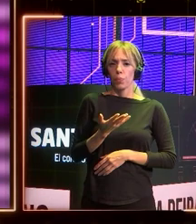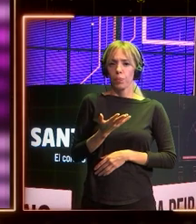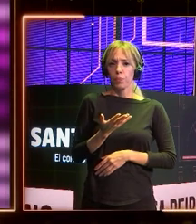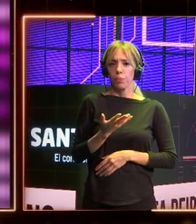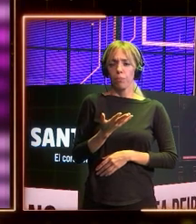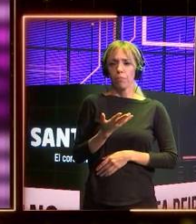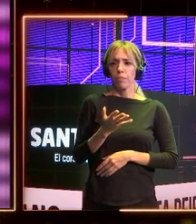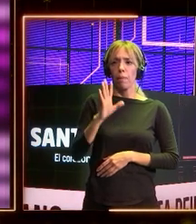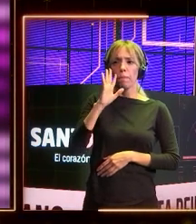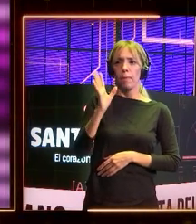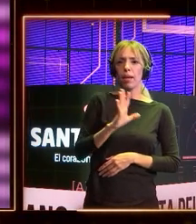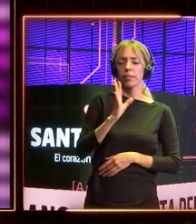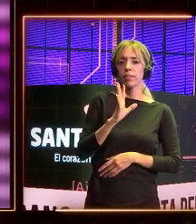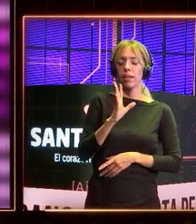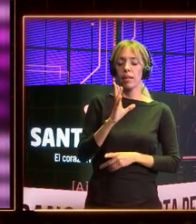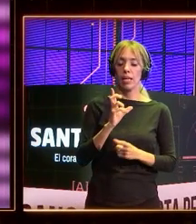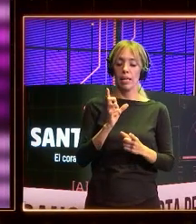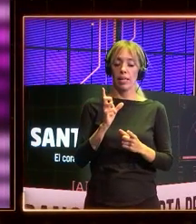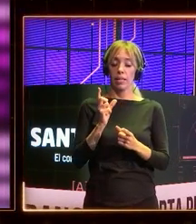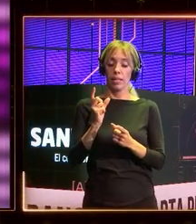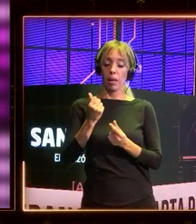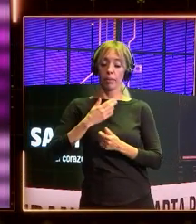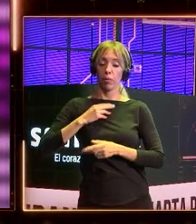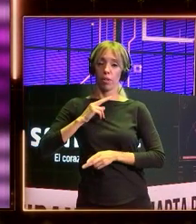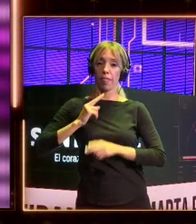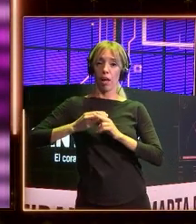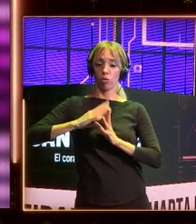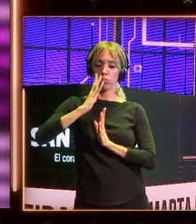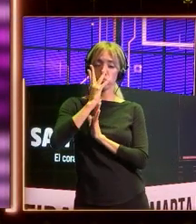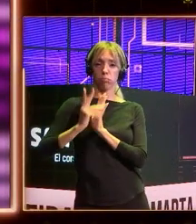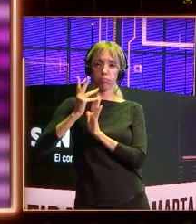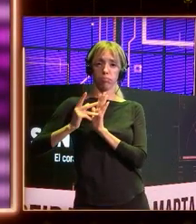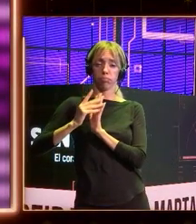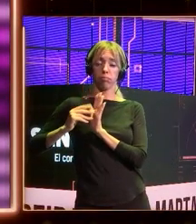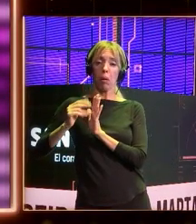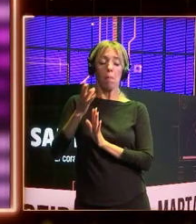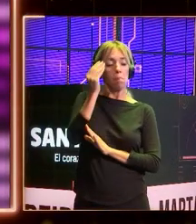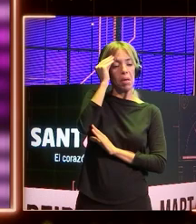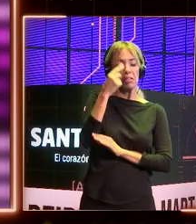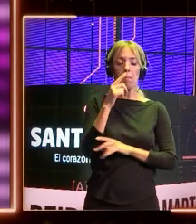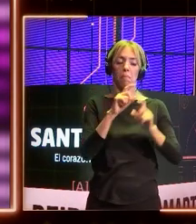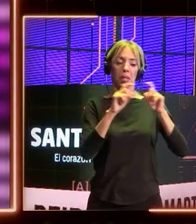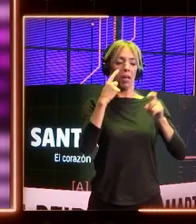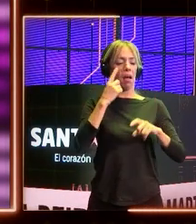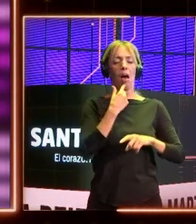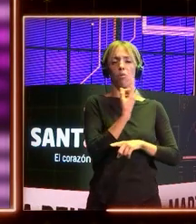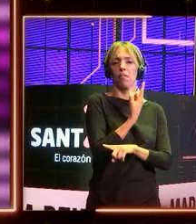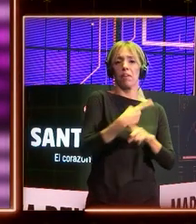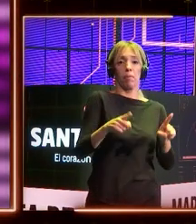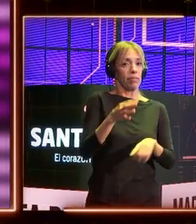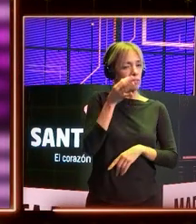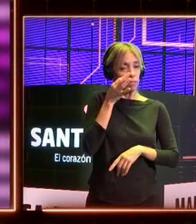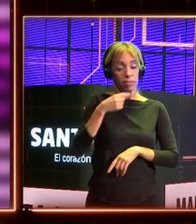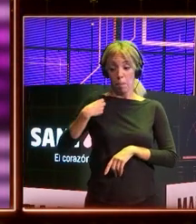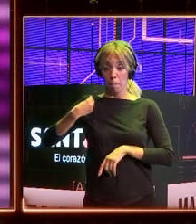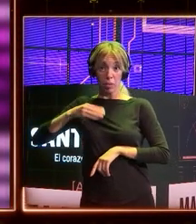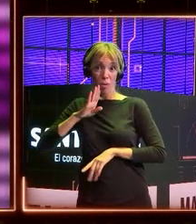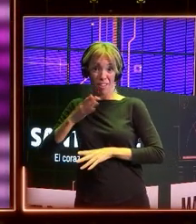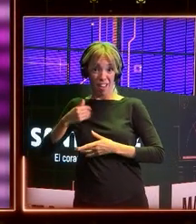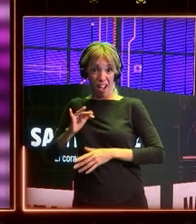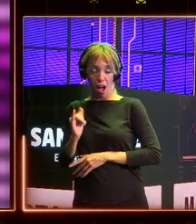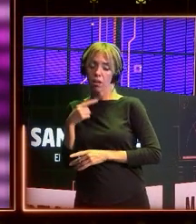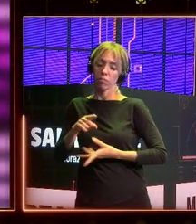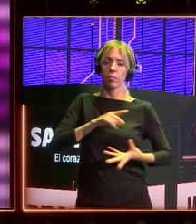parece que se separa, ¿no?, del capitalismo de datos y que nos trae algo completamente distinto, pero en realidad es una perfección, es un perfeccionamiento, es la